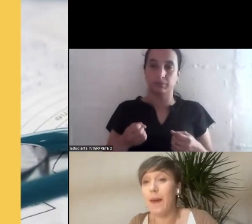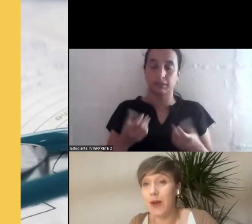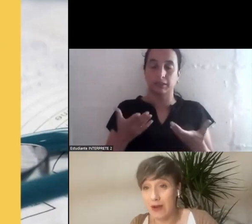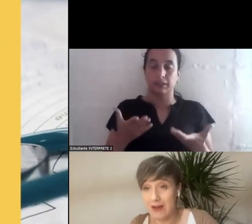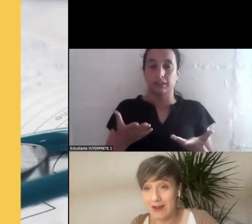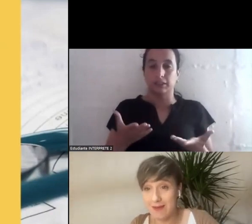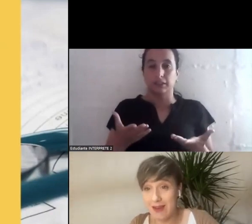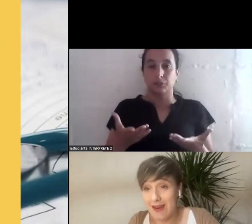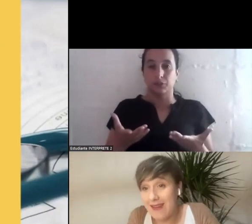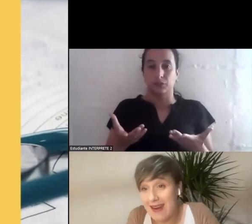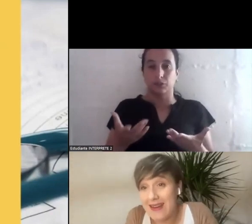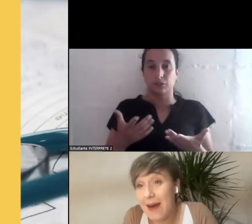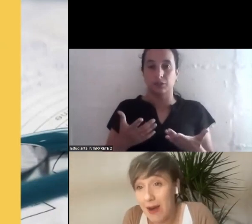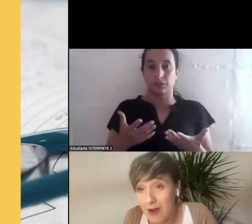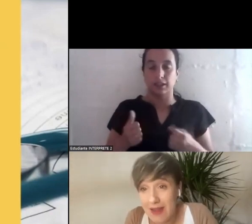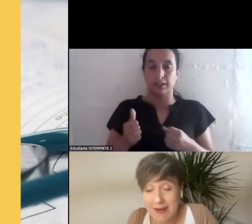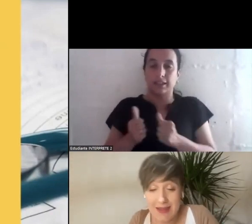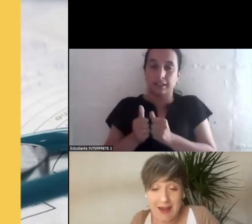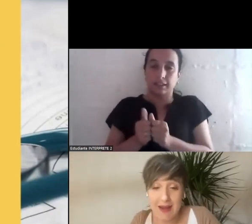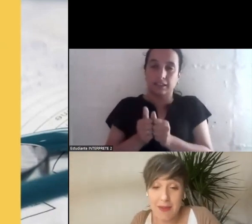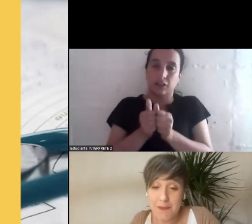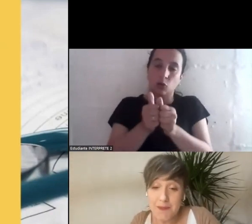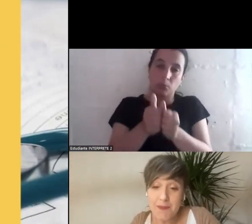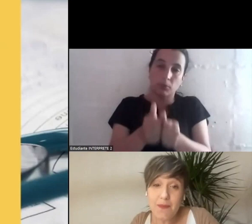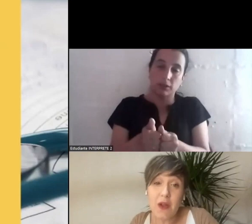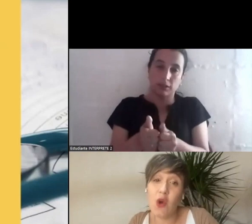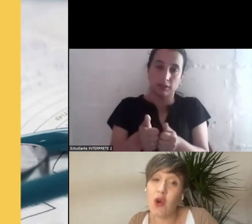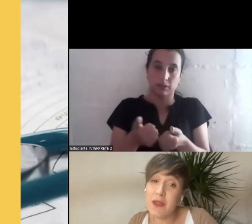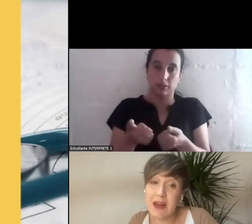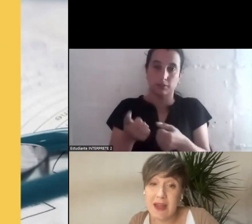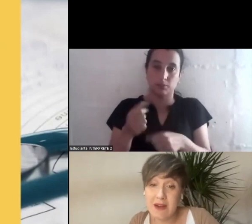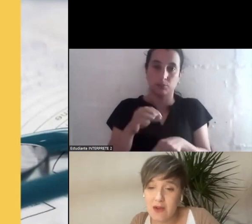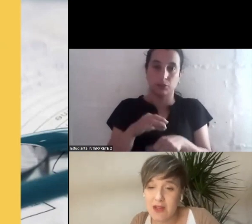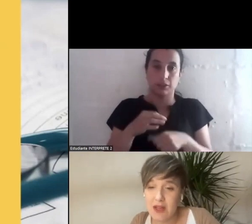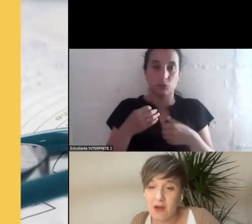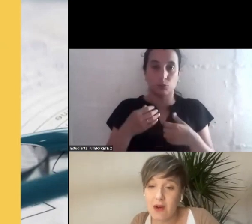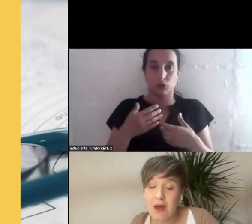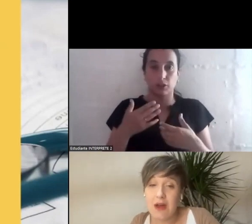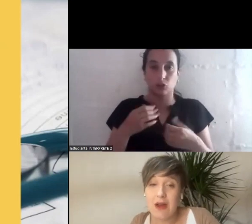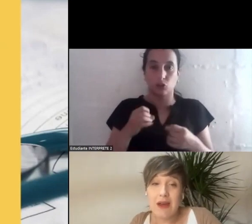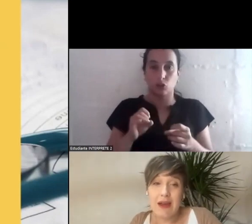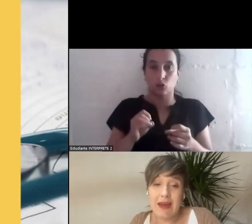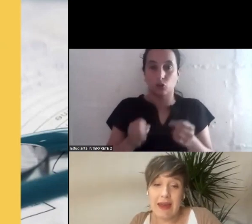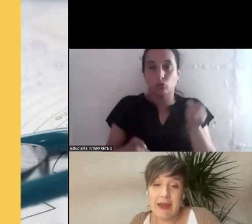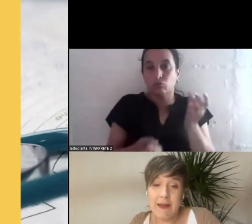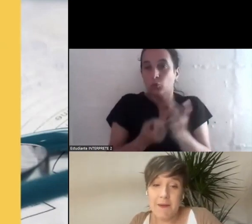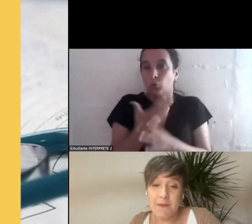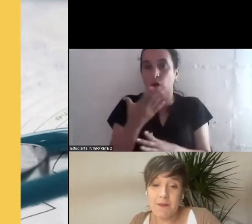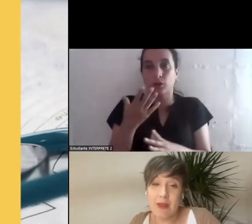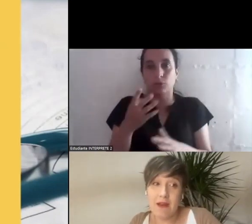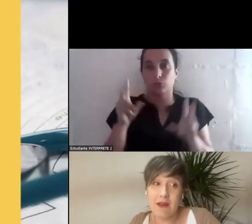el nuevo camino que les abre, ¿no?, esta maternidad. No conocer el diagnóstico